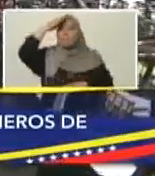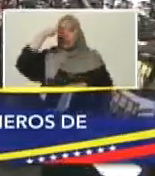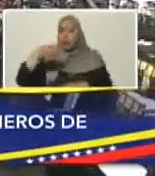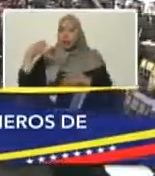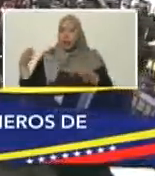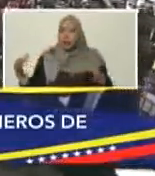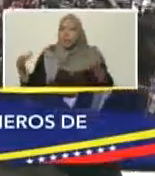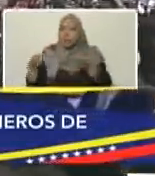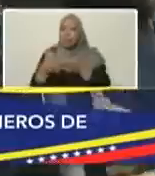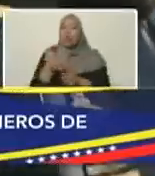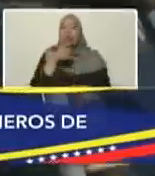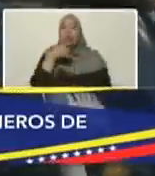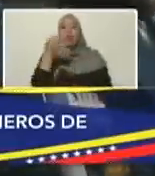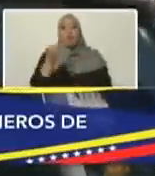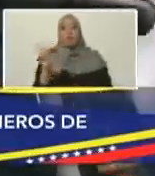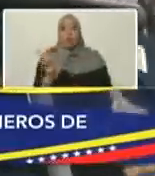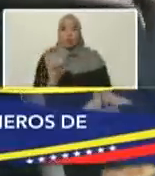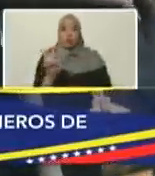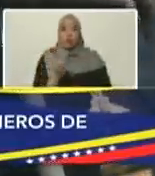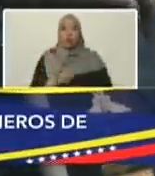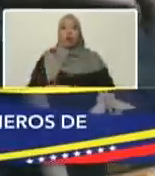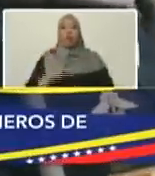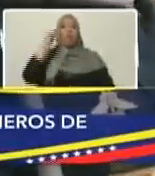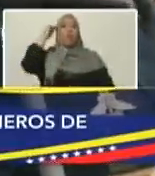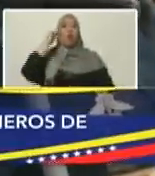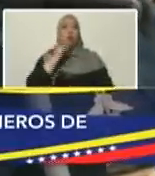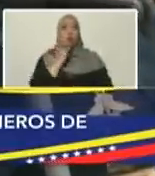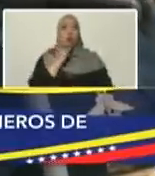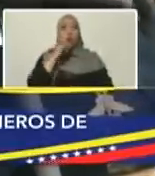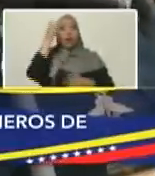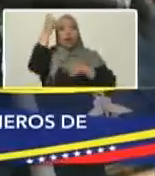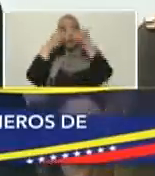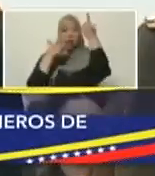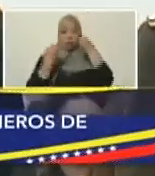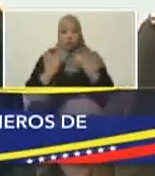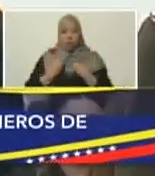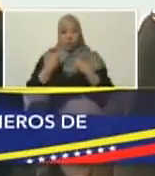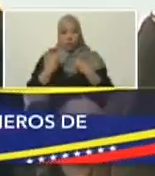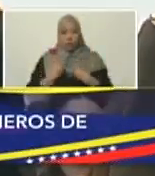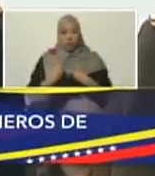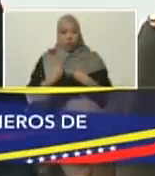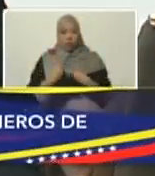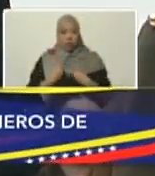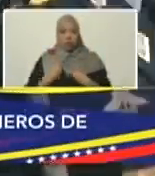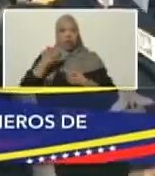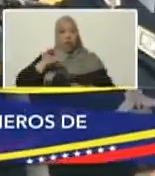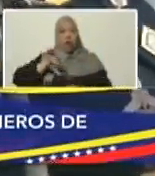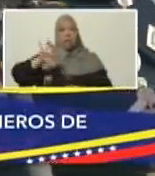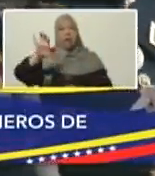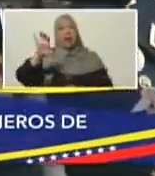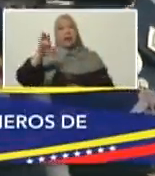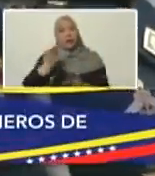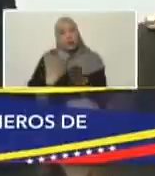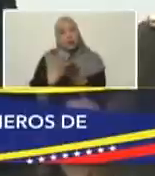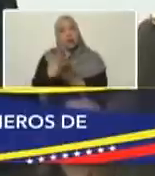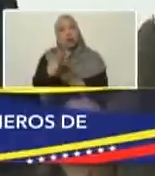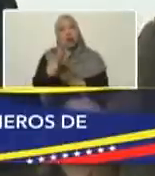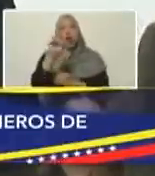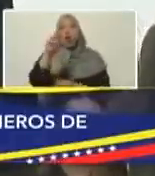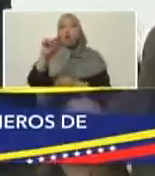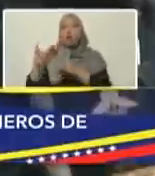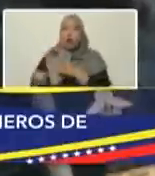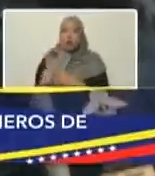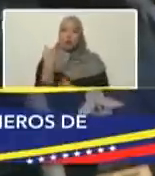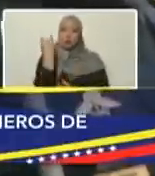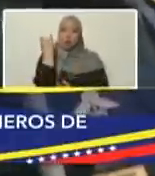venezolana, verdaderos soldados de Bolívar. ¡Chávez vive! La patria sigue. Dale siempre. Traidores